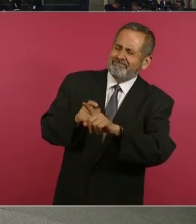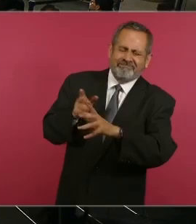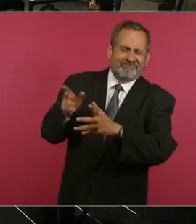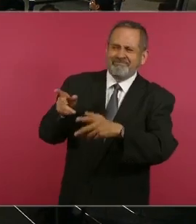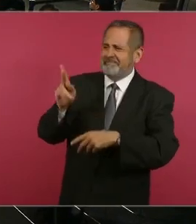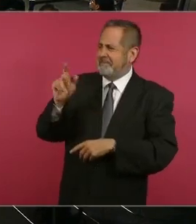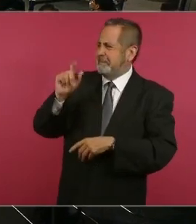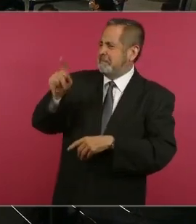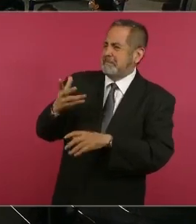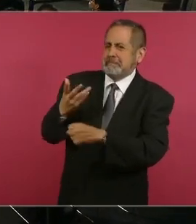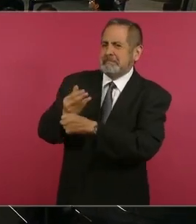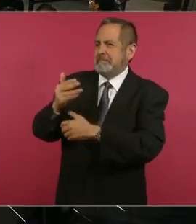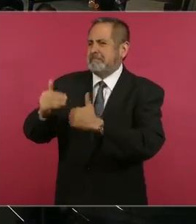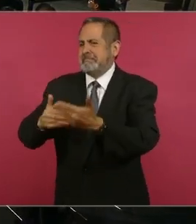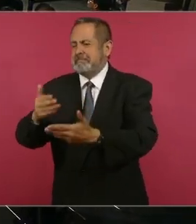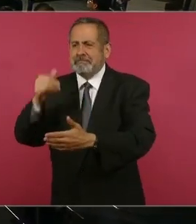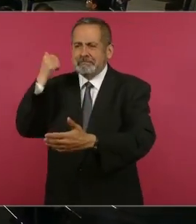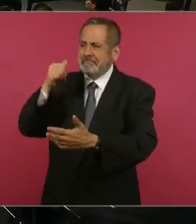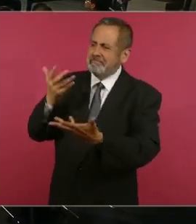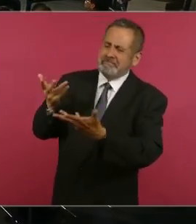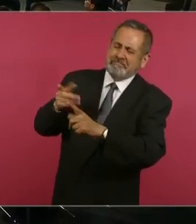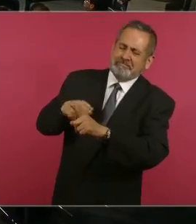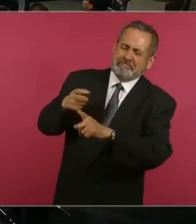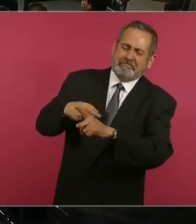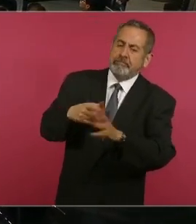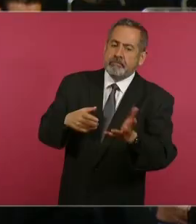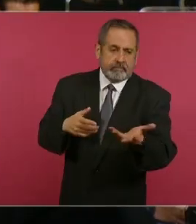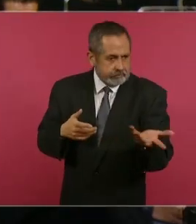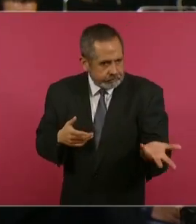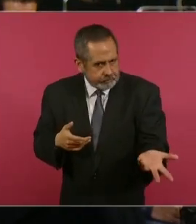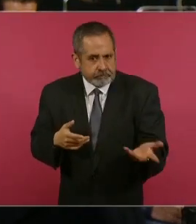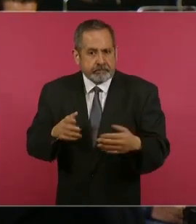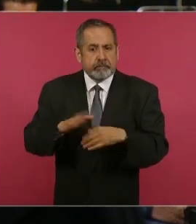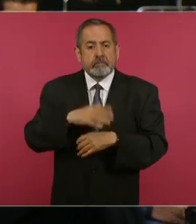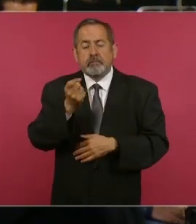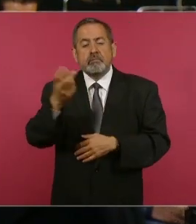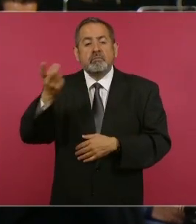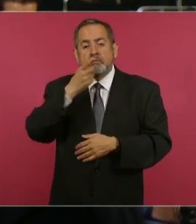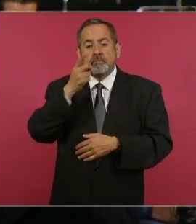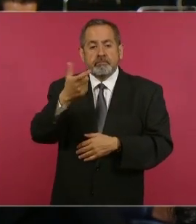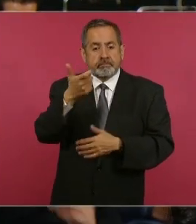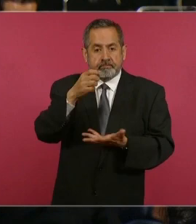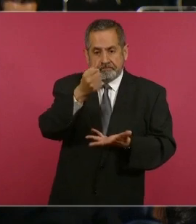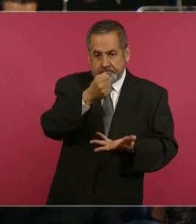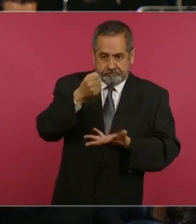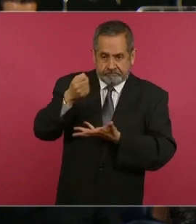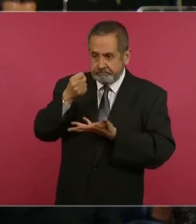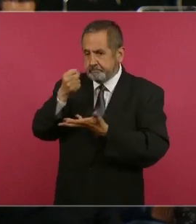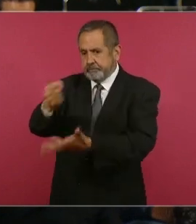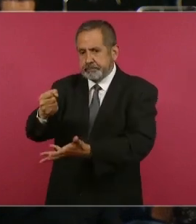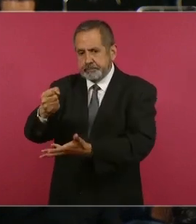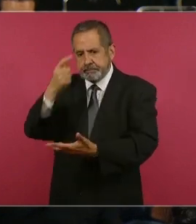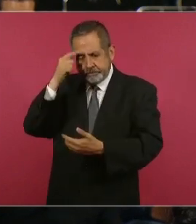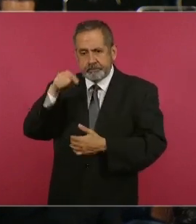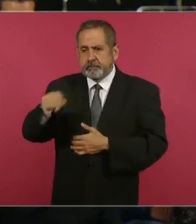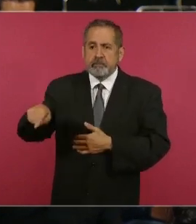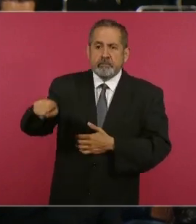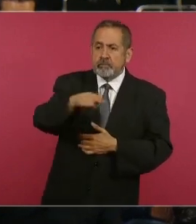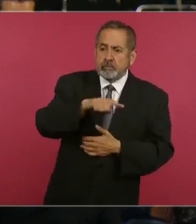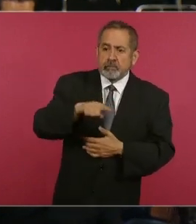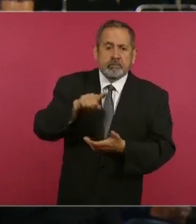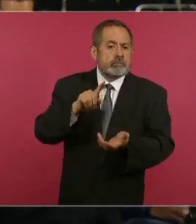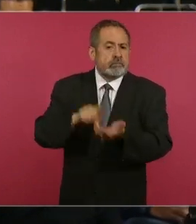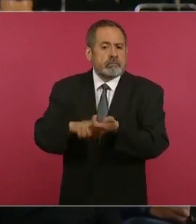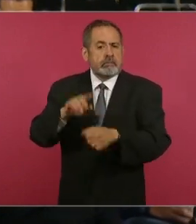este plan de reconstrucción en Acapulco, debido a que el dinero se está orientando principalmente a los pues, más desprotegidos,